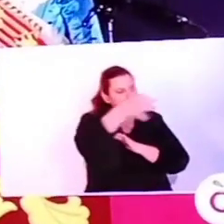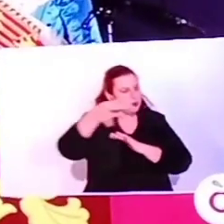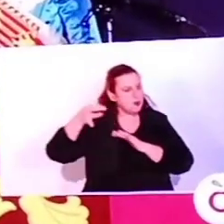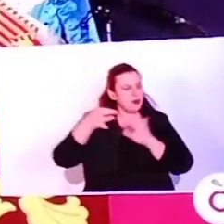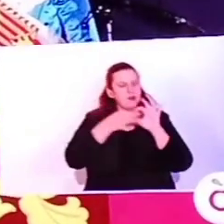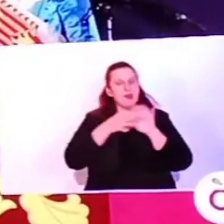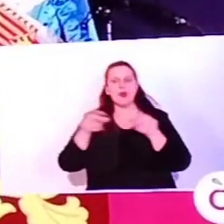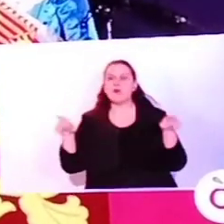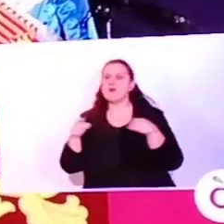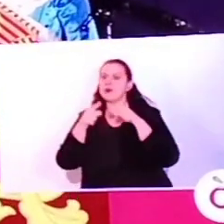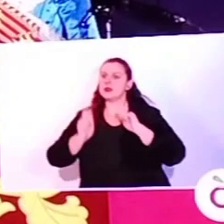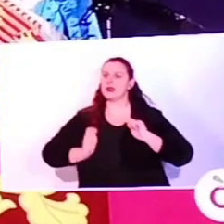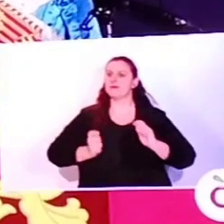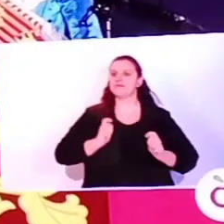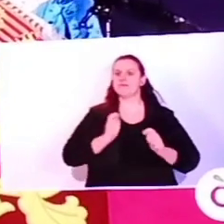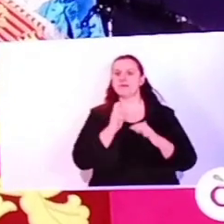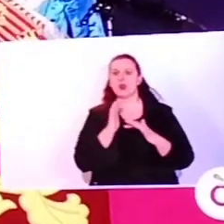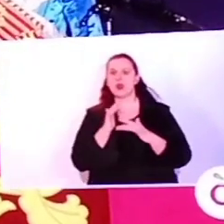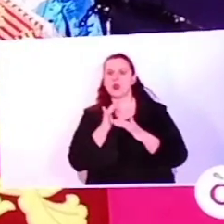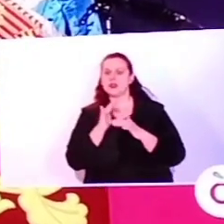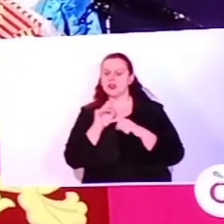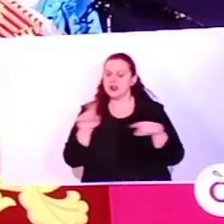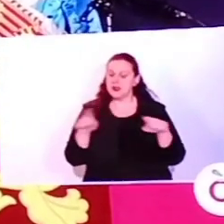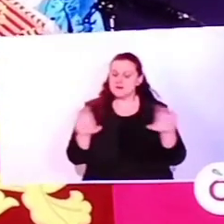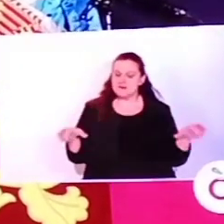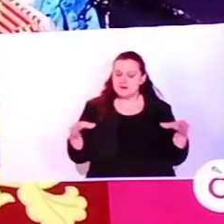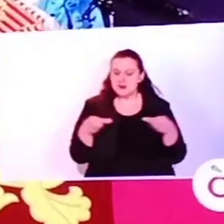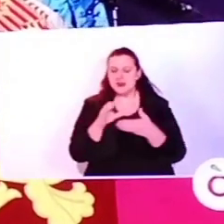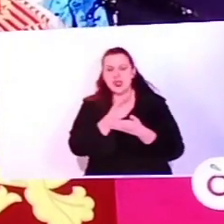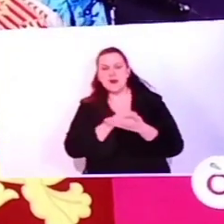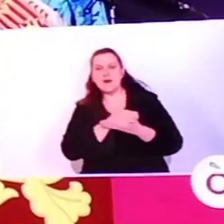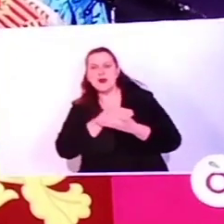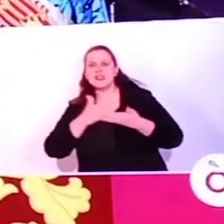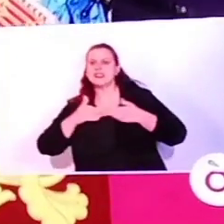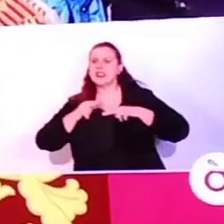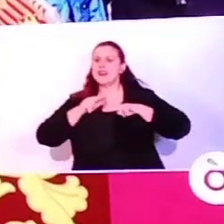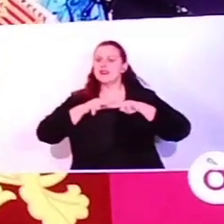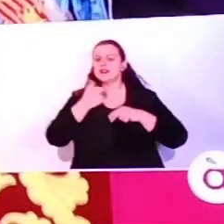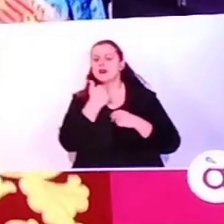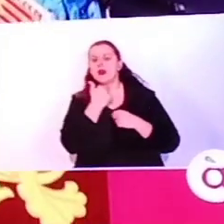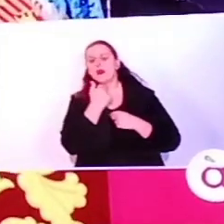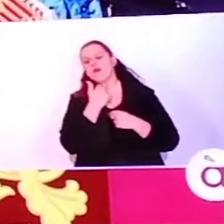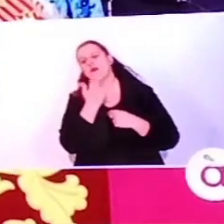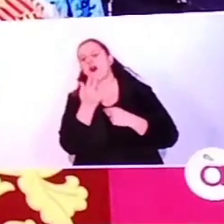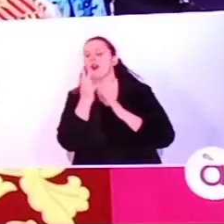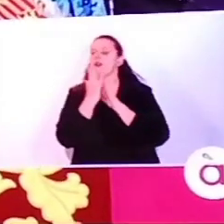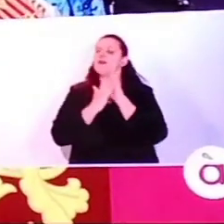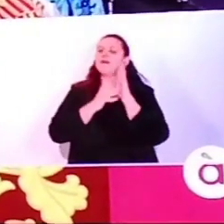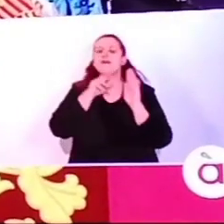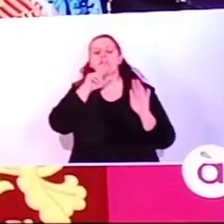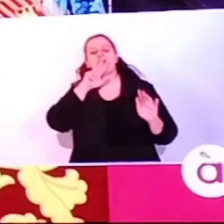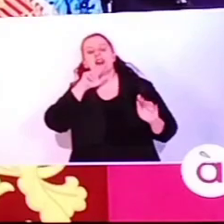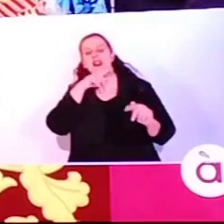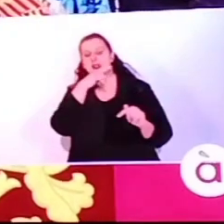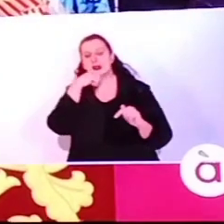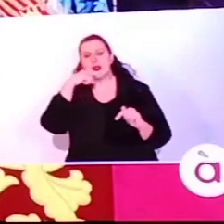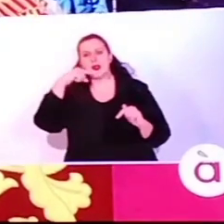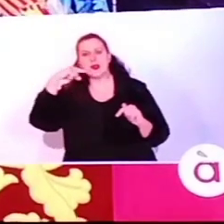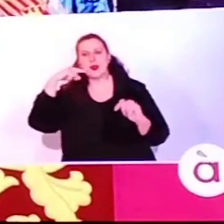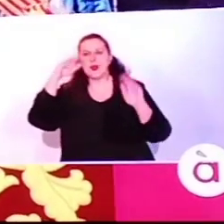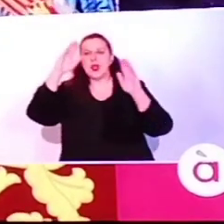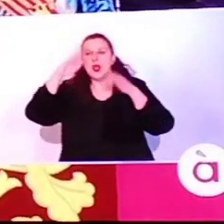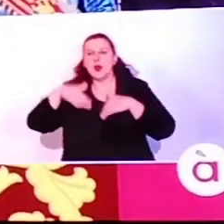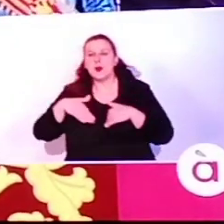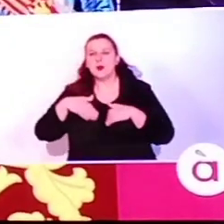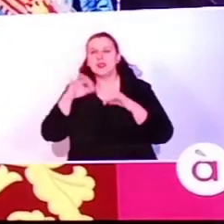dolçaina, les bandes de música, la poesía festiva y la dolça parla valenciana. Les últimos ventos del sol a la